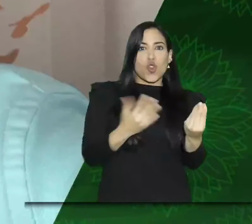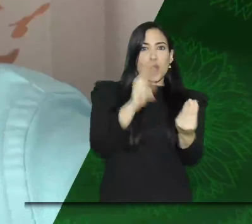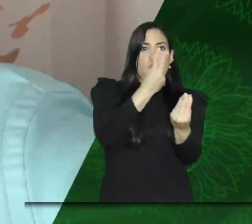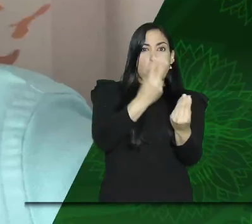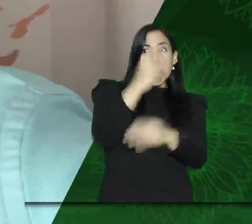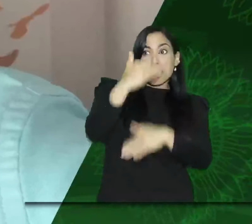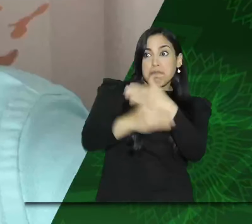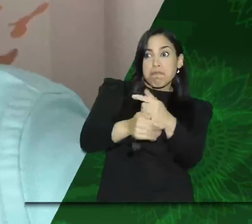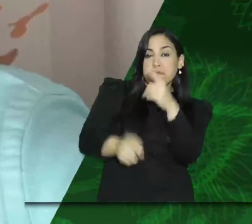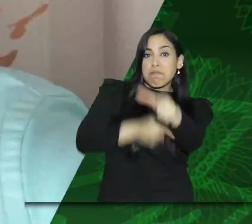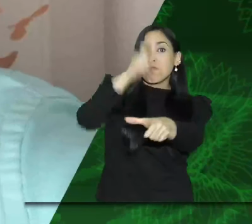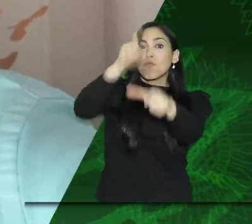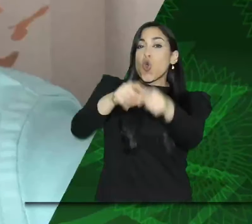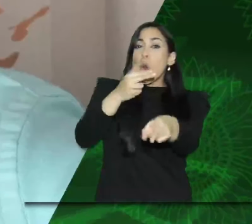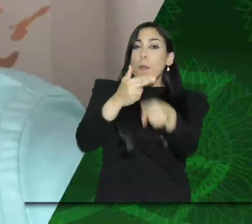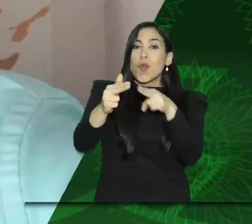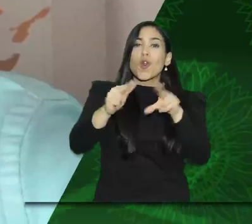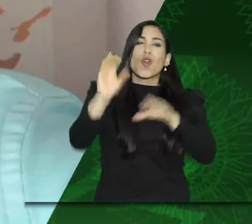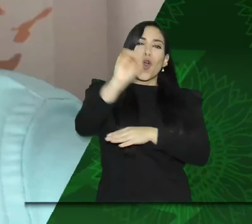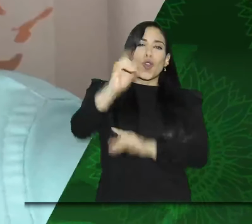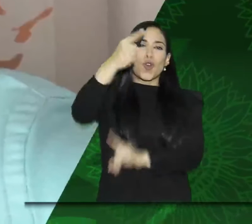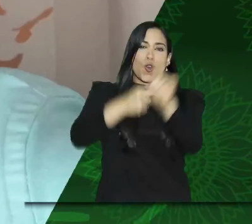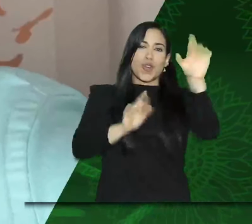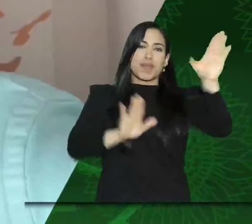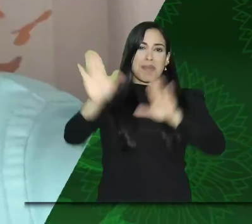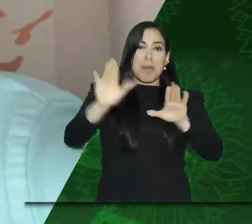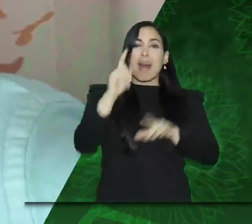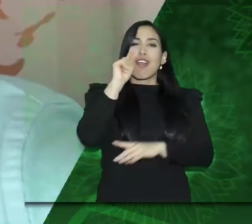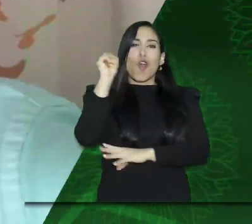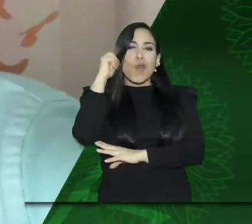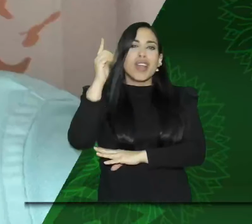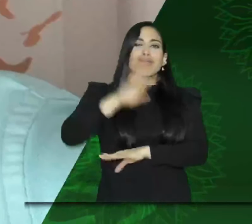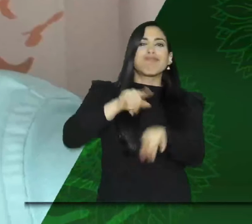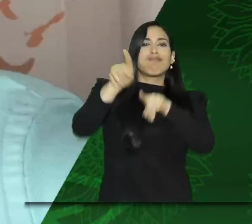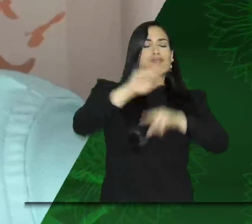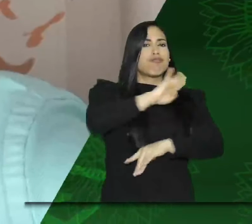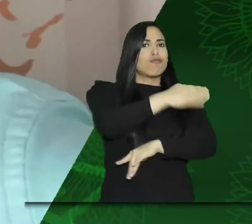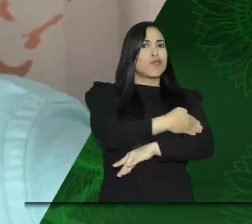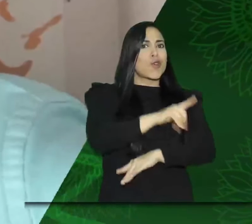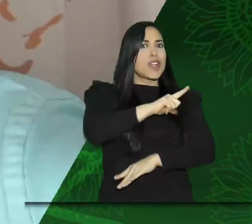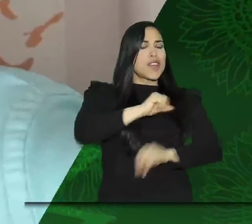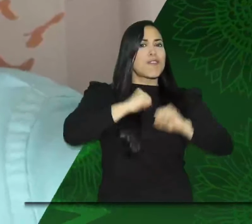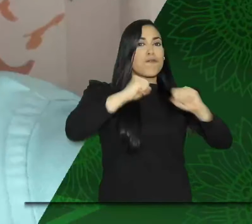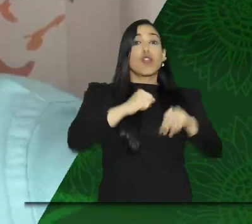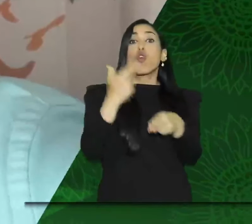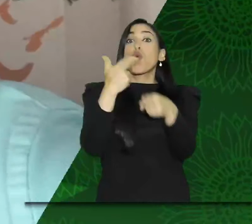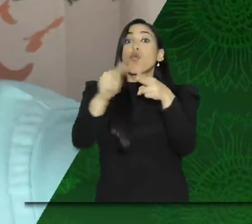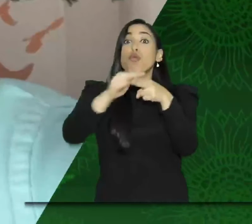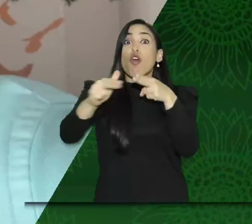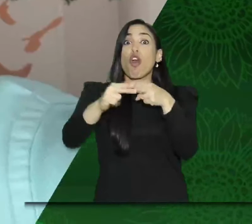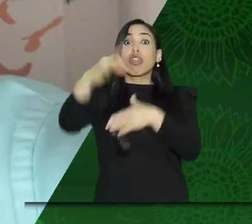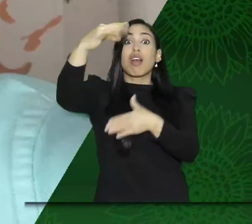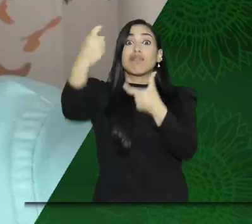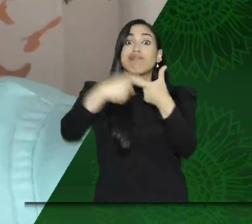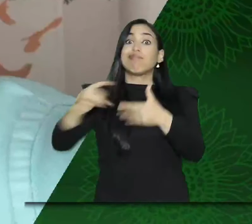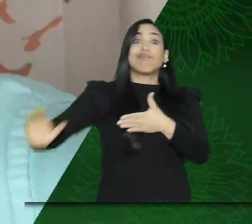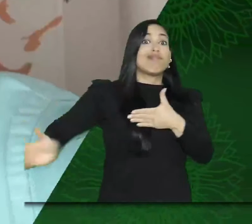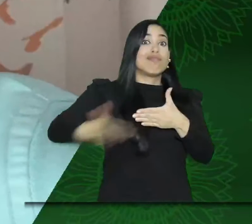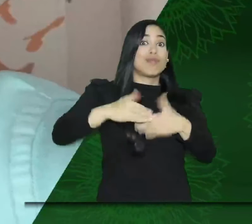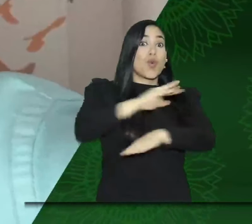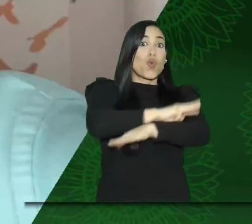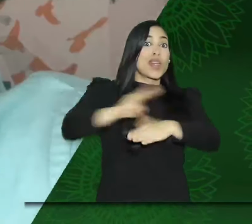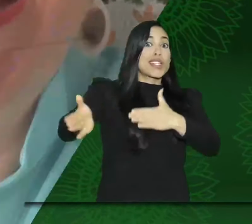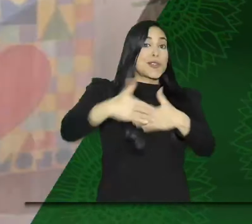del partido Alianza Verde para las próximas elecciones regionales y así potencies tu liderazgo. Muy pronto se van a cerrar las inscripciones